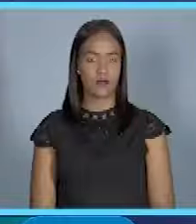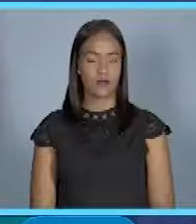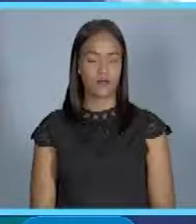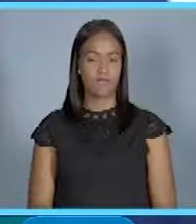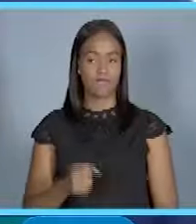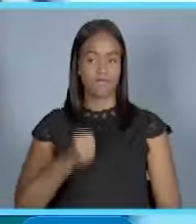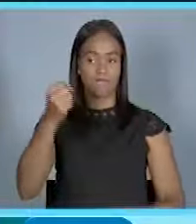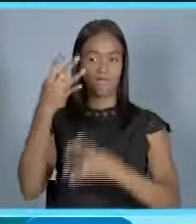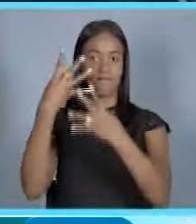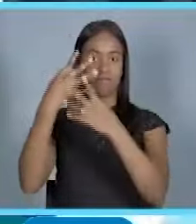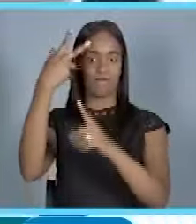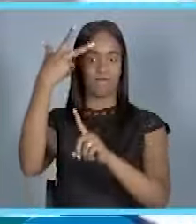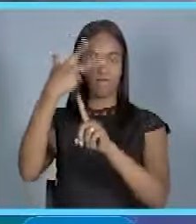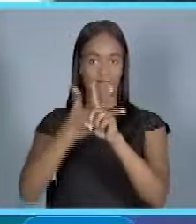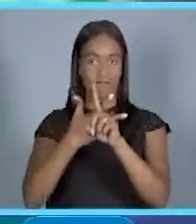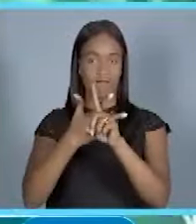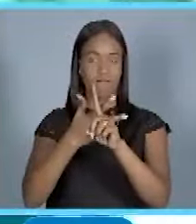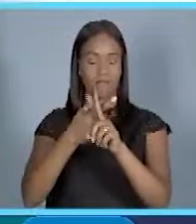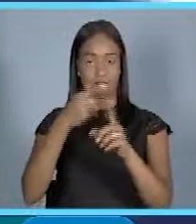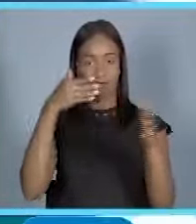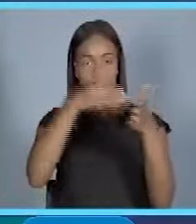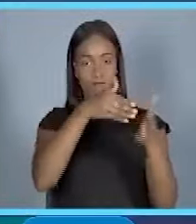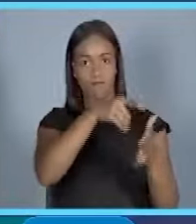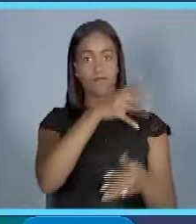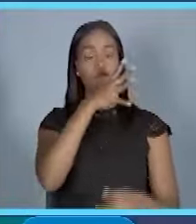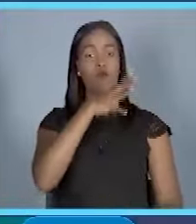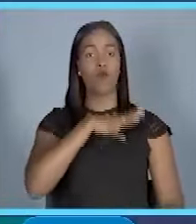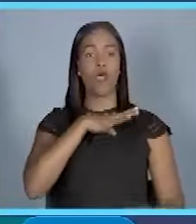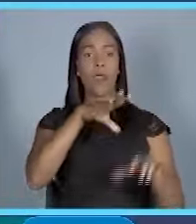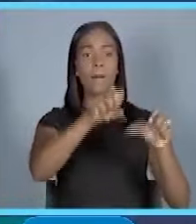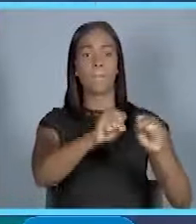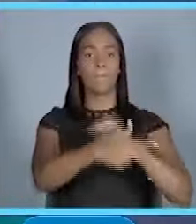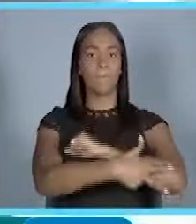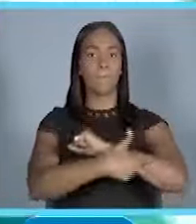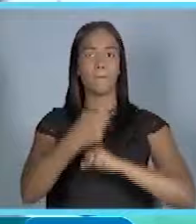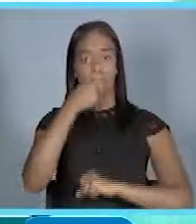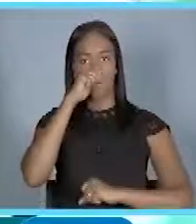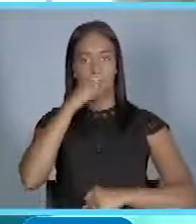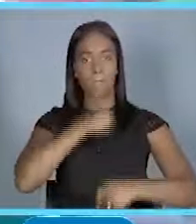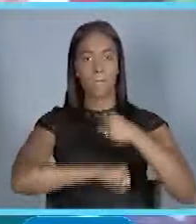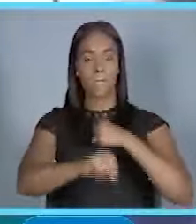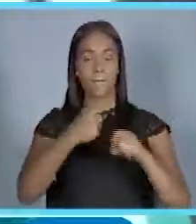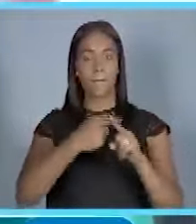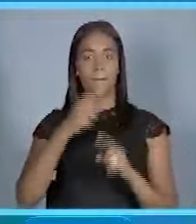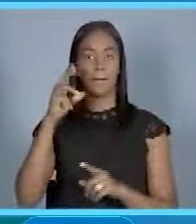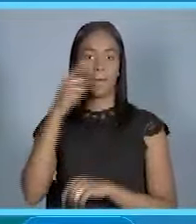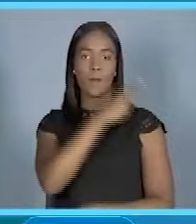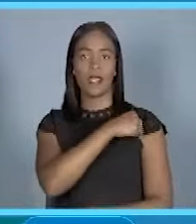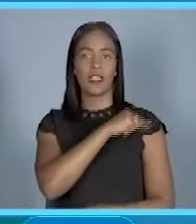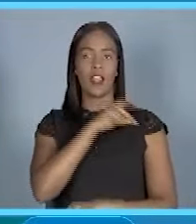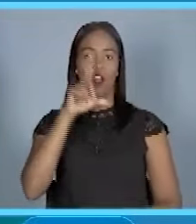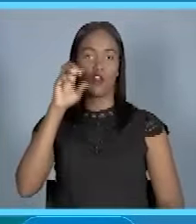Dictan 3 meses de prisión preventiva en contra de mujer que raptó recién nacida en maternidad.